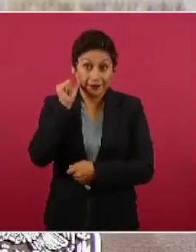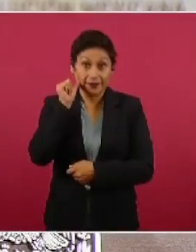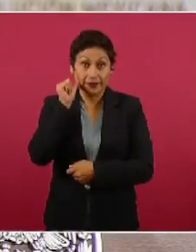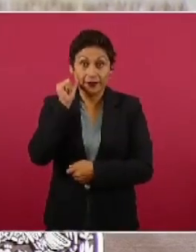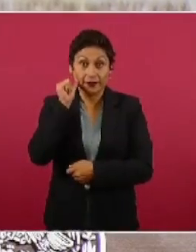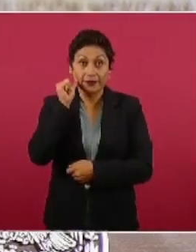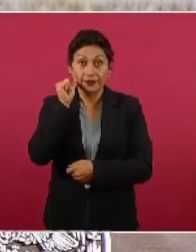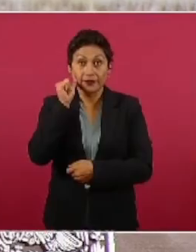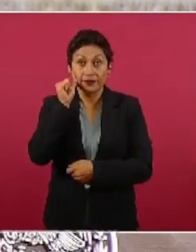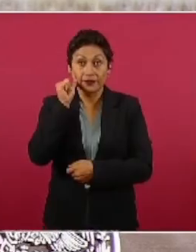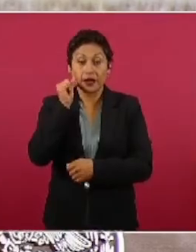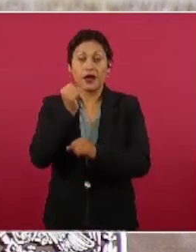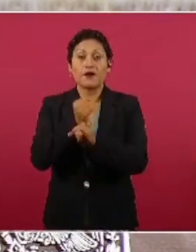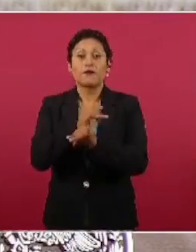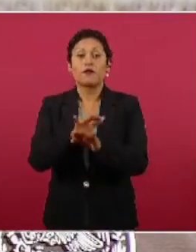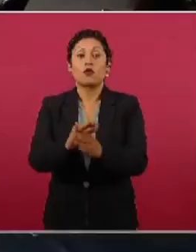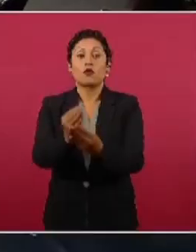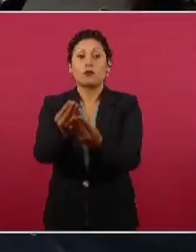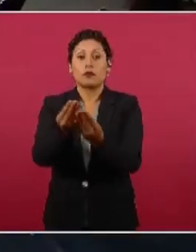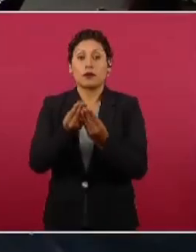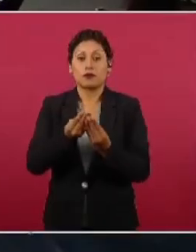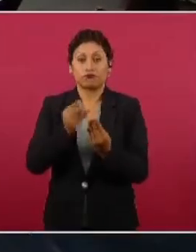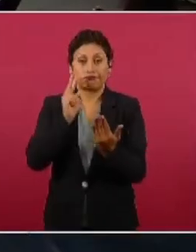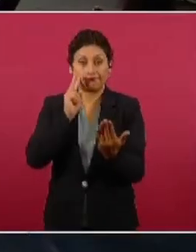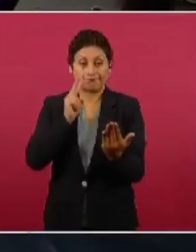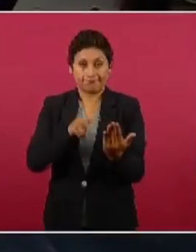me entregaron el informe